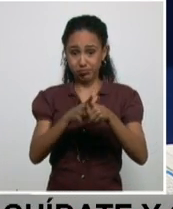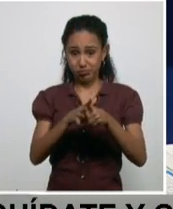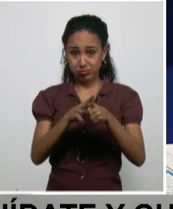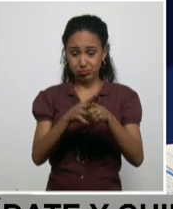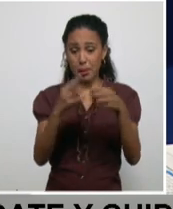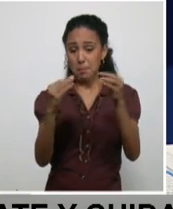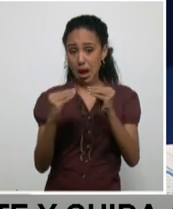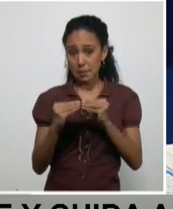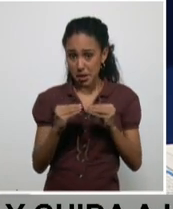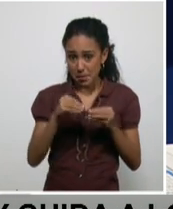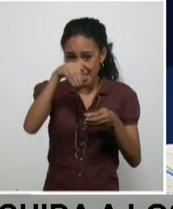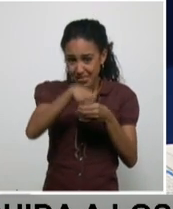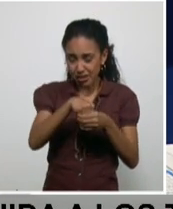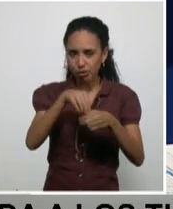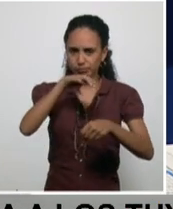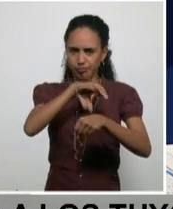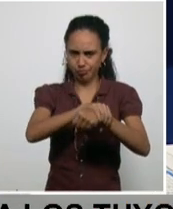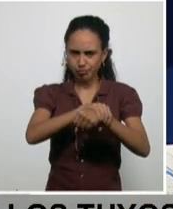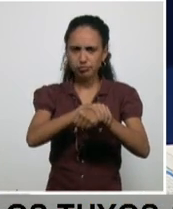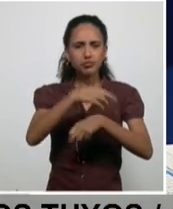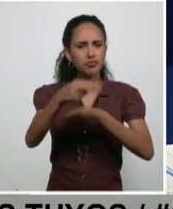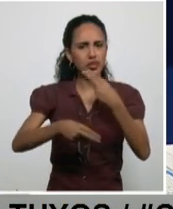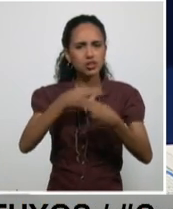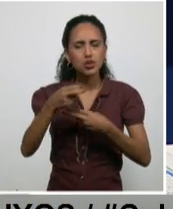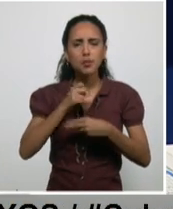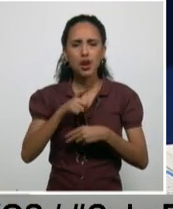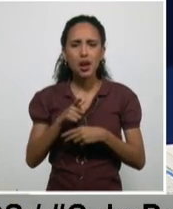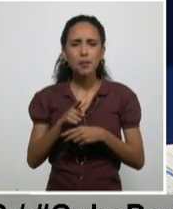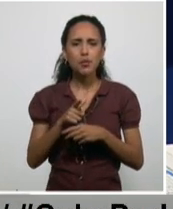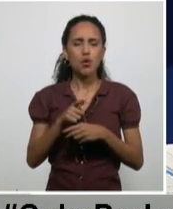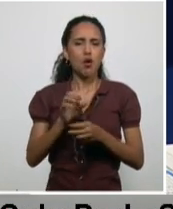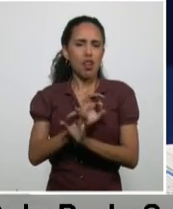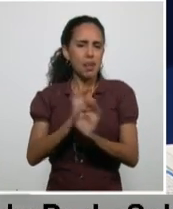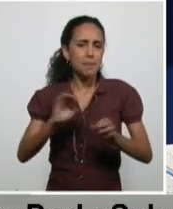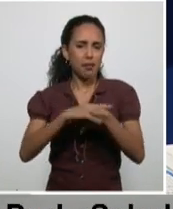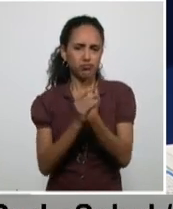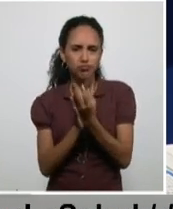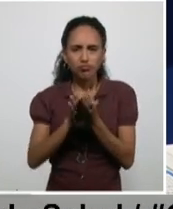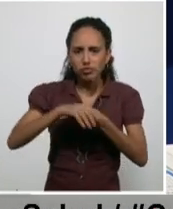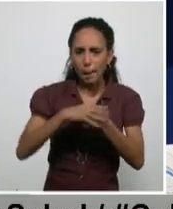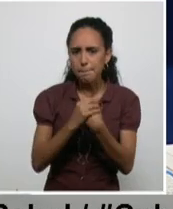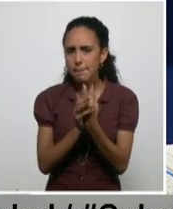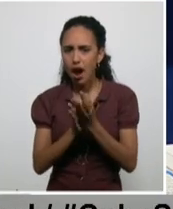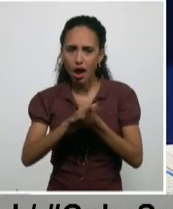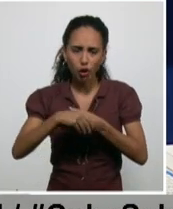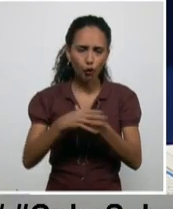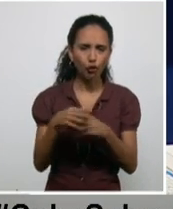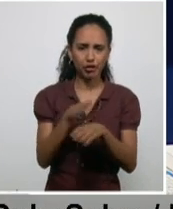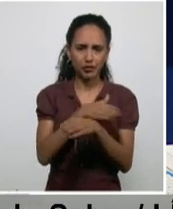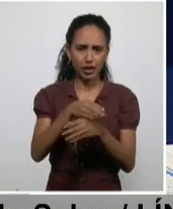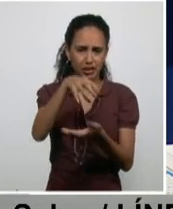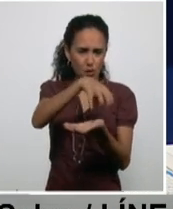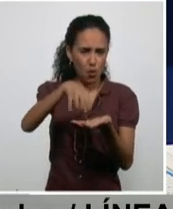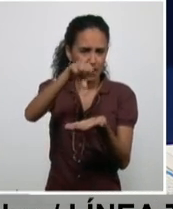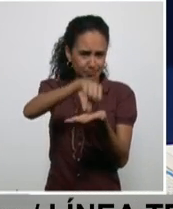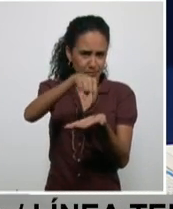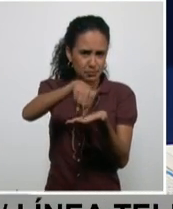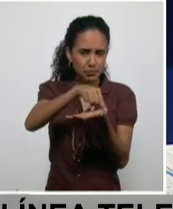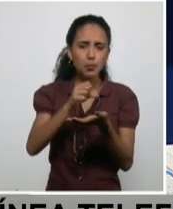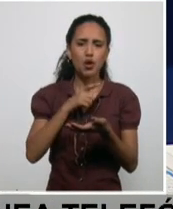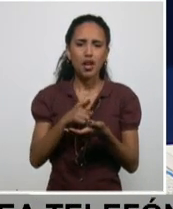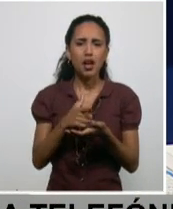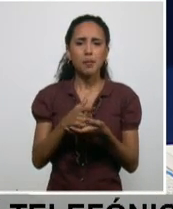enfermedad. Se hacen acciones de desinfección de las manos en todos los puntos de acceso a las unidades con soluciones